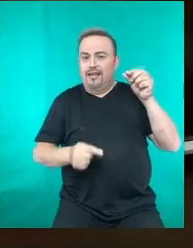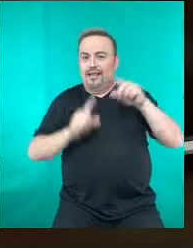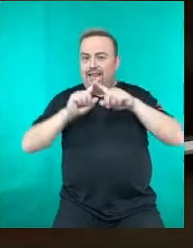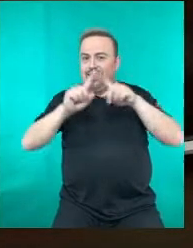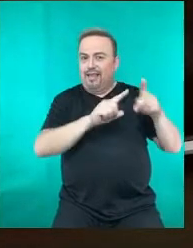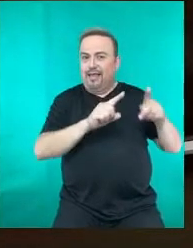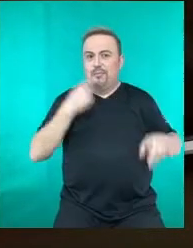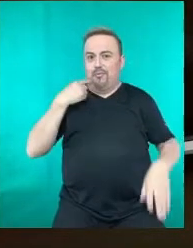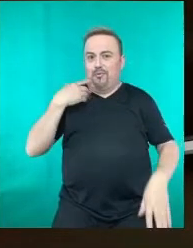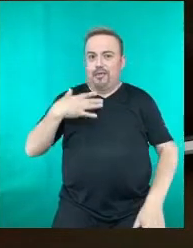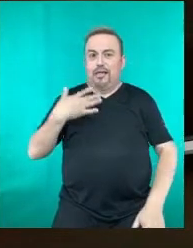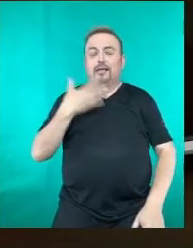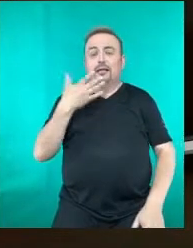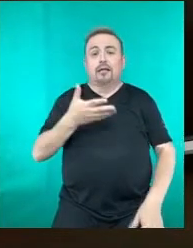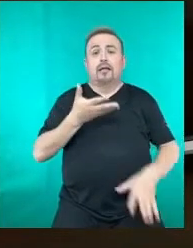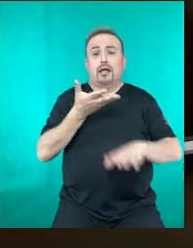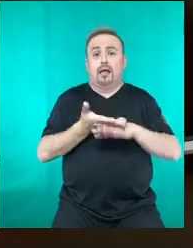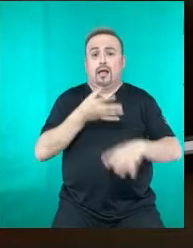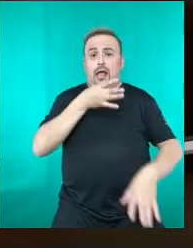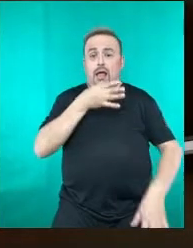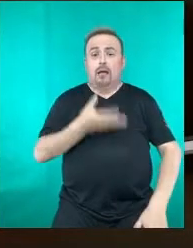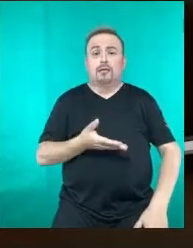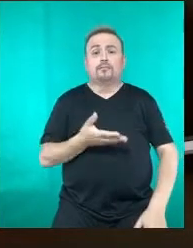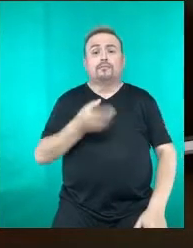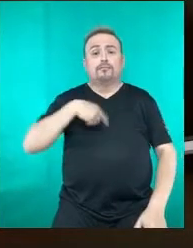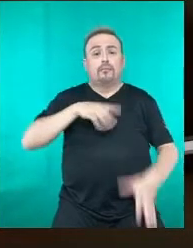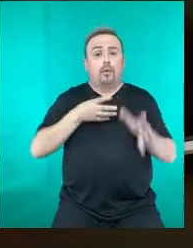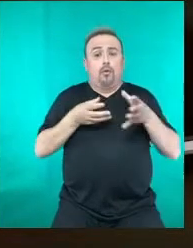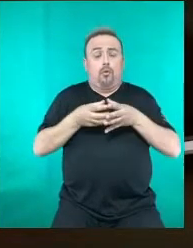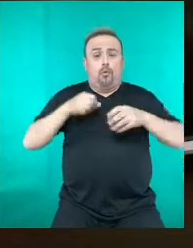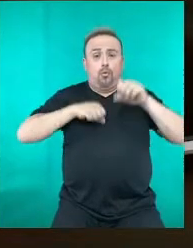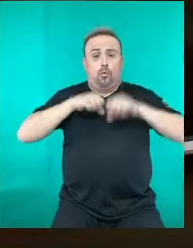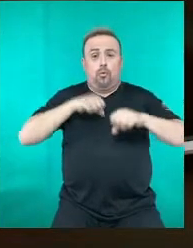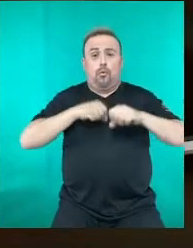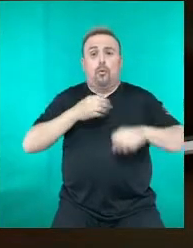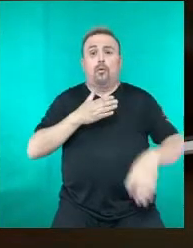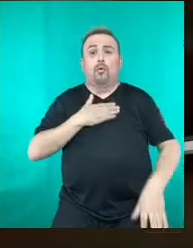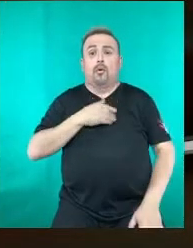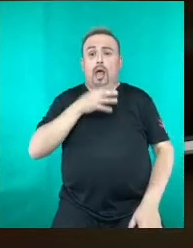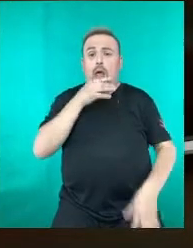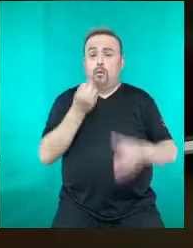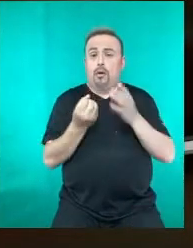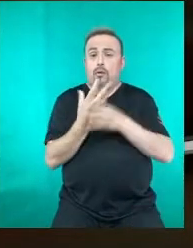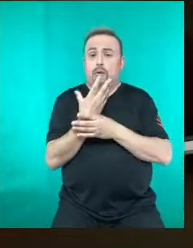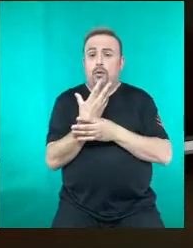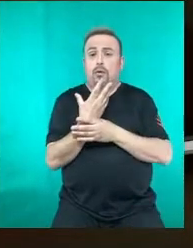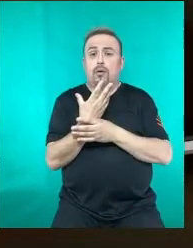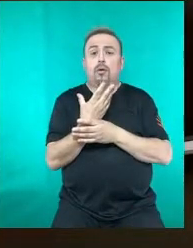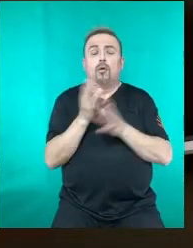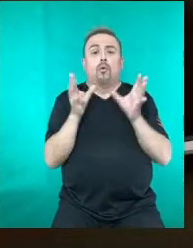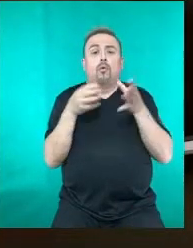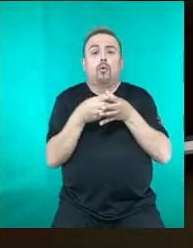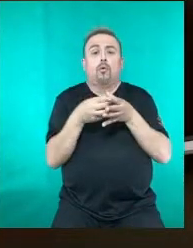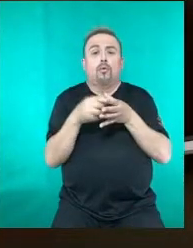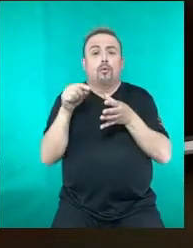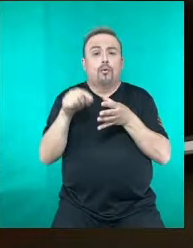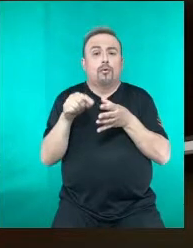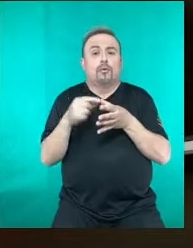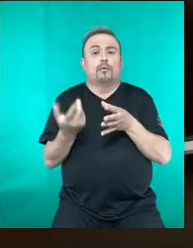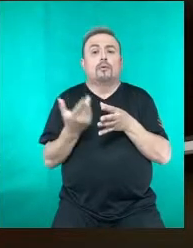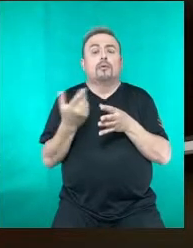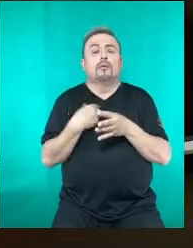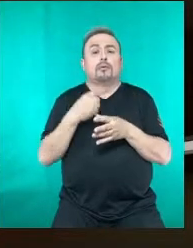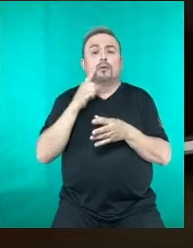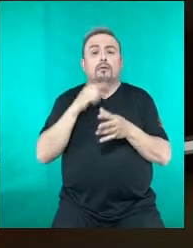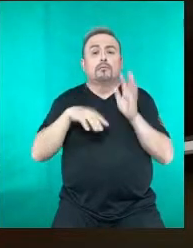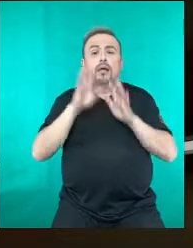importante, disponibilidad de agua. Nuestro grupo de empresas, en el caso de Aguas Nuevas, somos parte del grupo Marubeni, tenemos más de 500.000